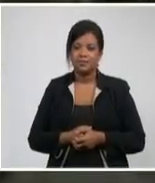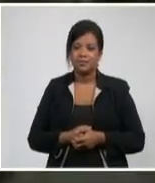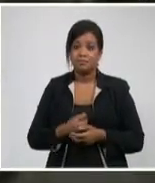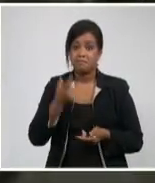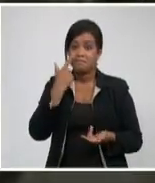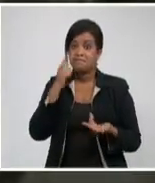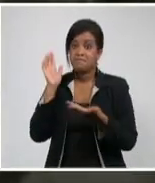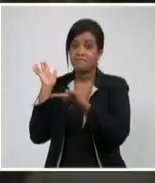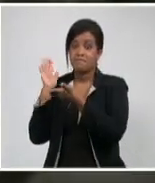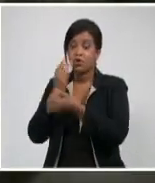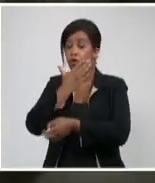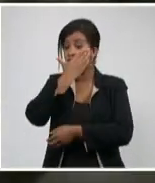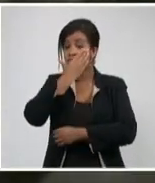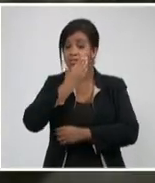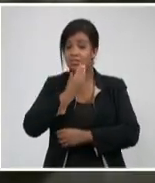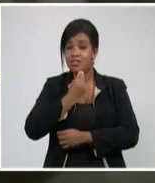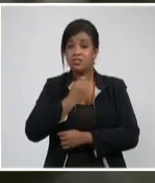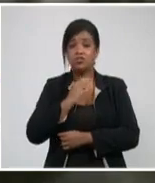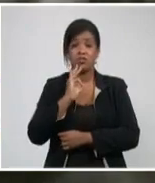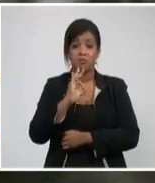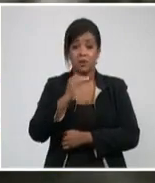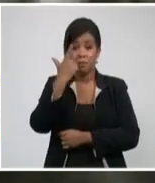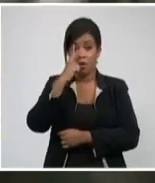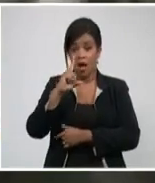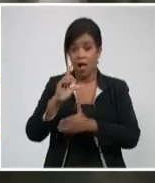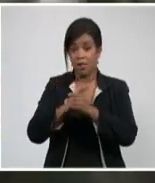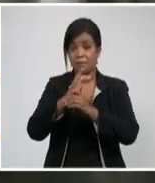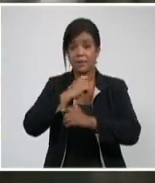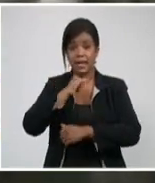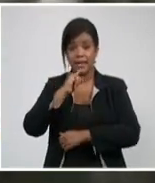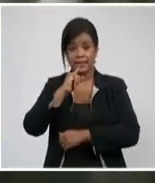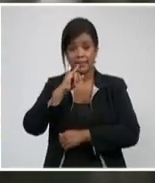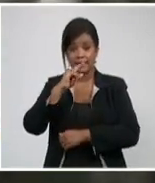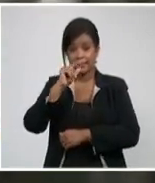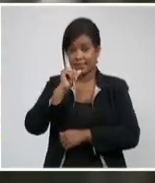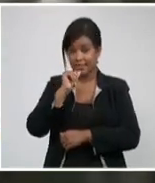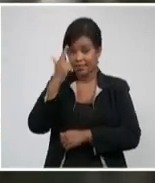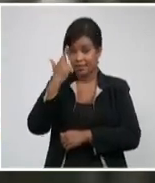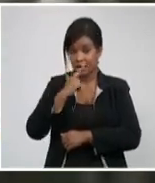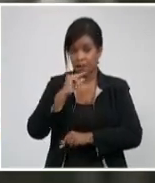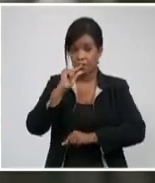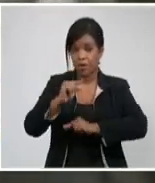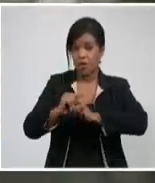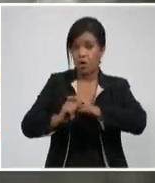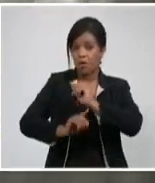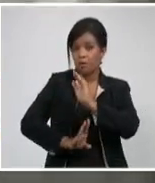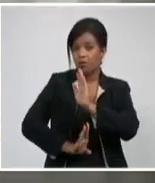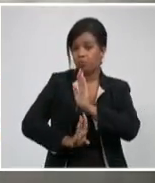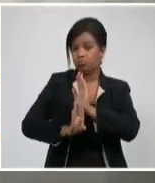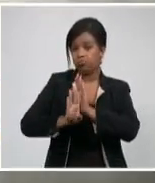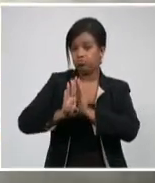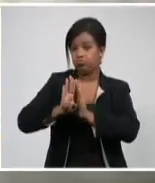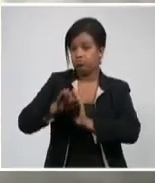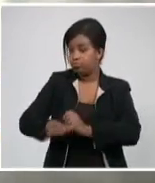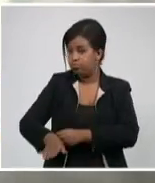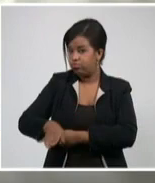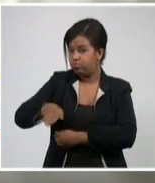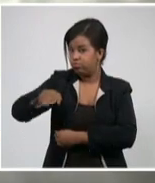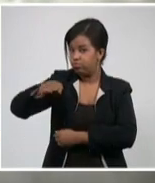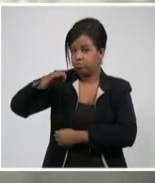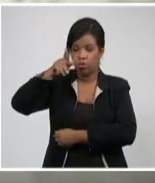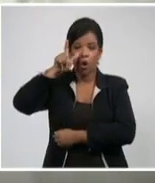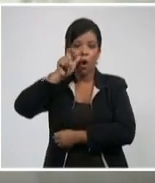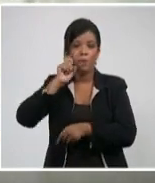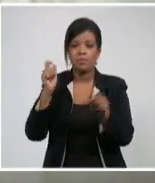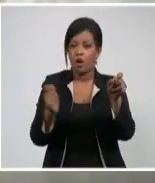base de coraje y convicción, creció como hombre y como guerrillero. Con delicadeza semejante a su valor, fue capaz